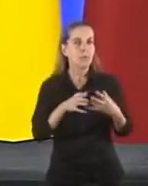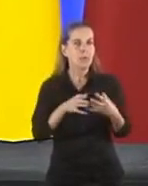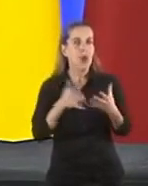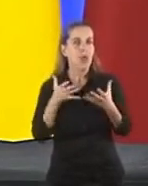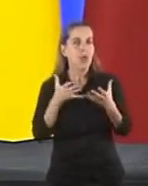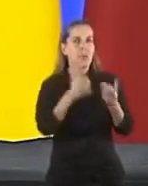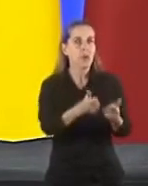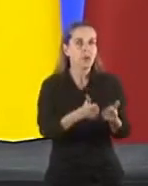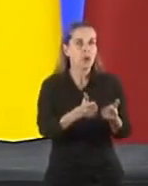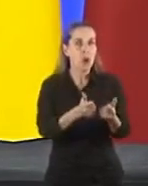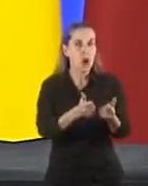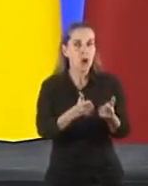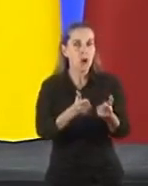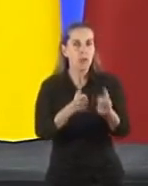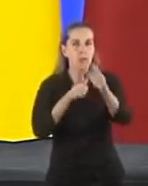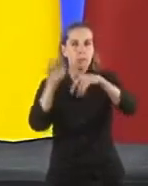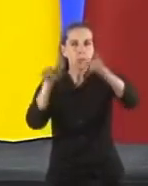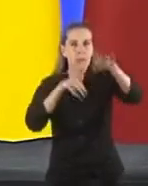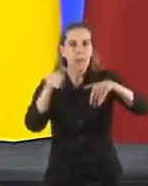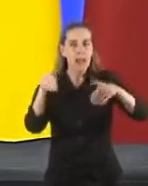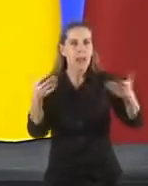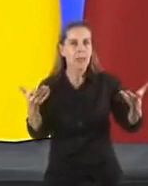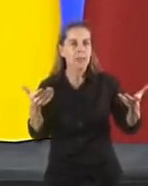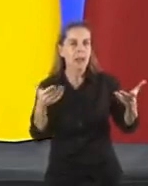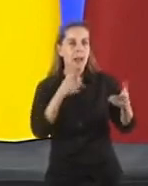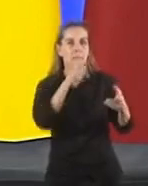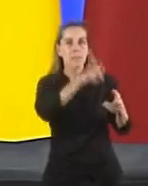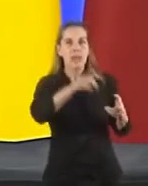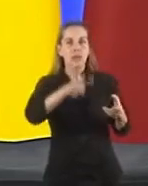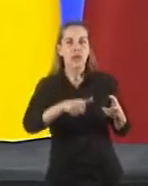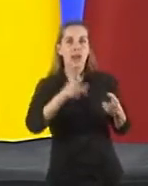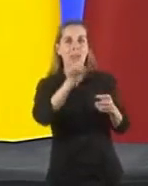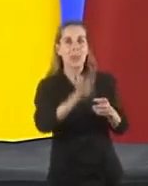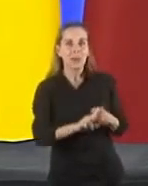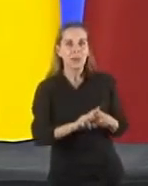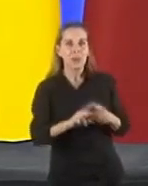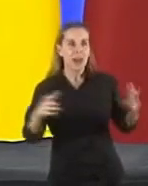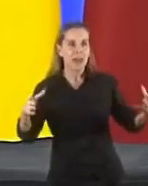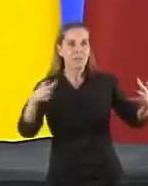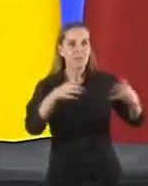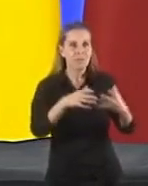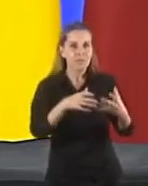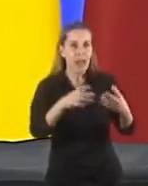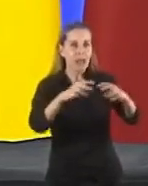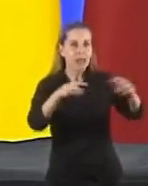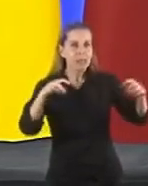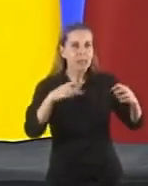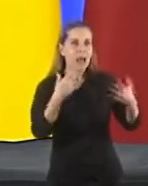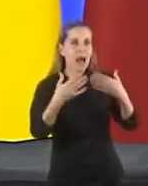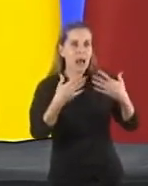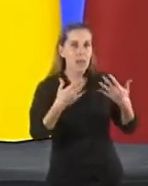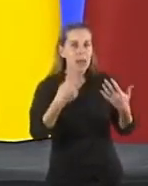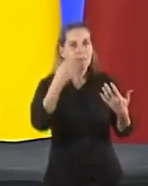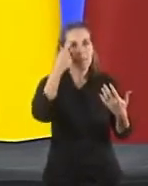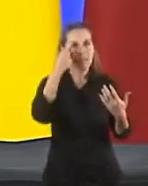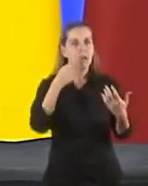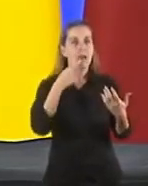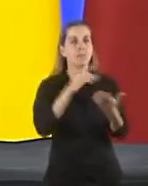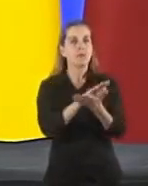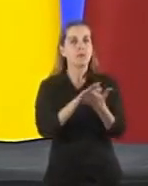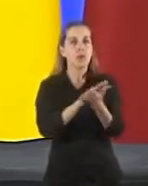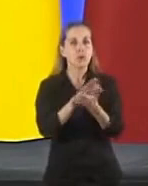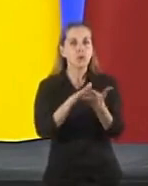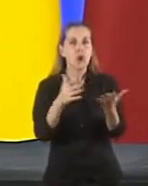en una misma mesa las partes de Venezuela para que dialoguen y encuentren en un camino de salida hacia la mejor democracia y la